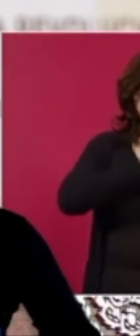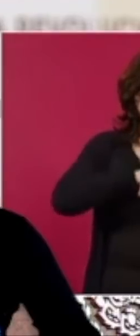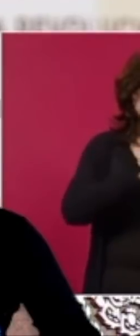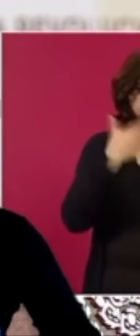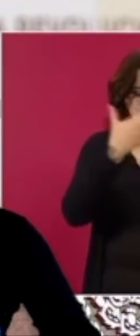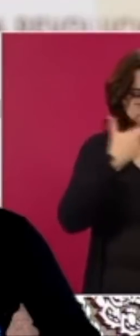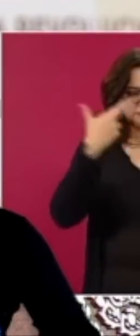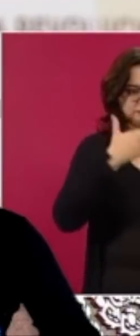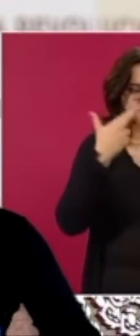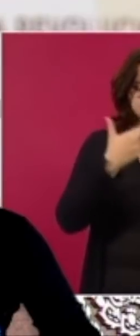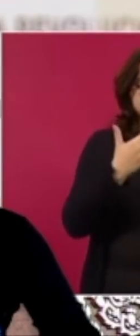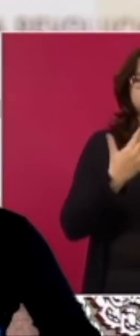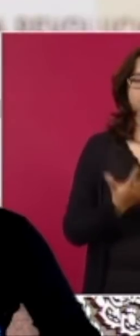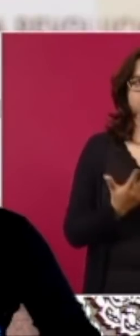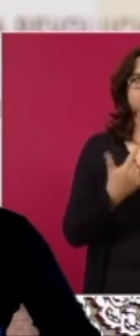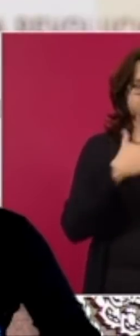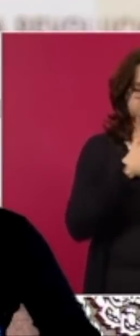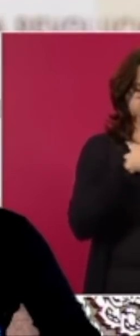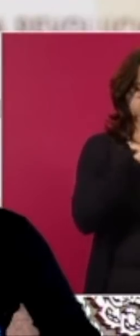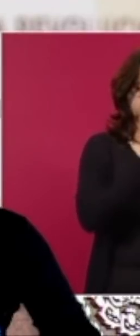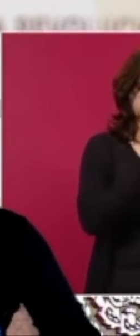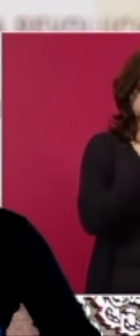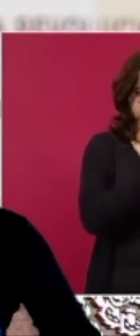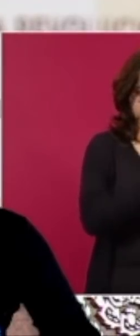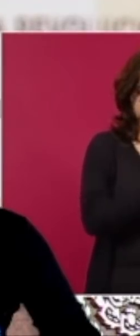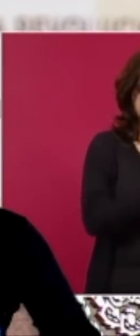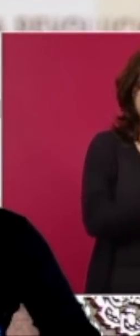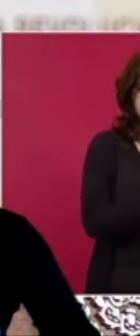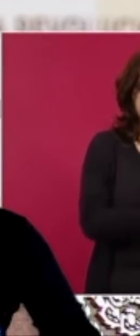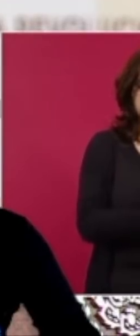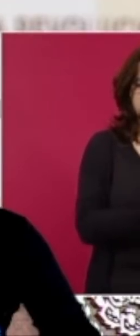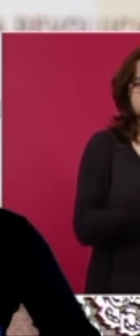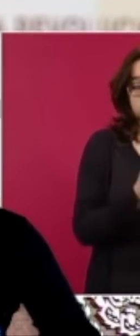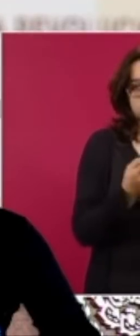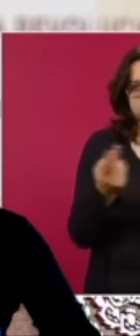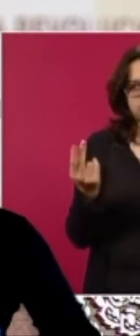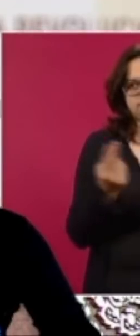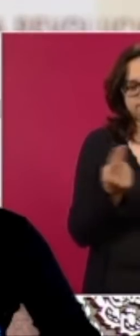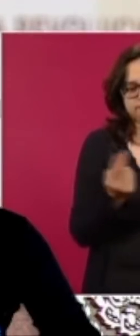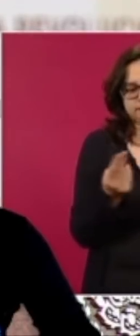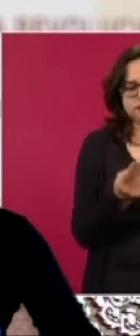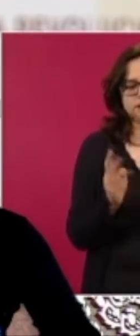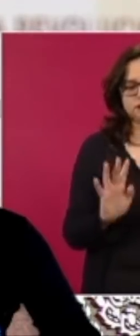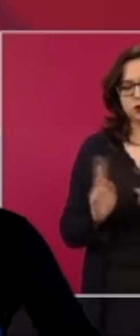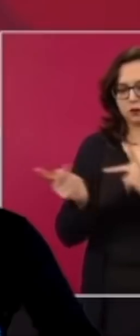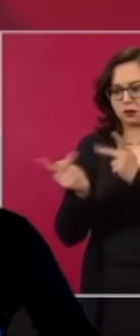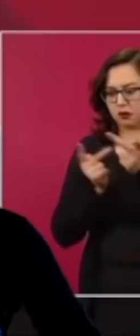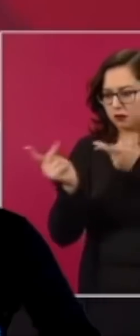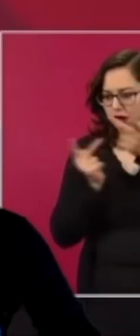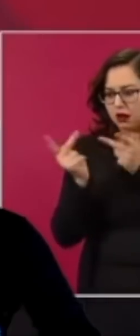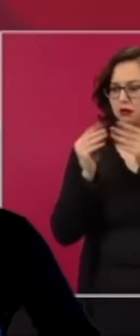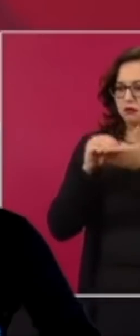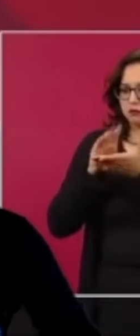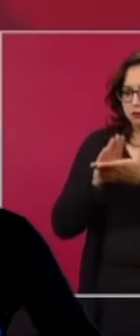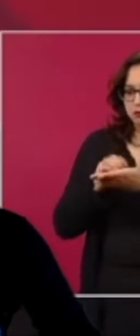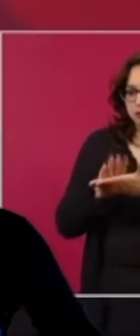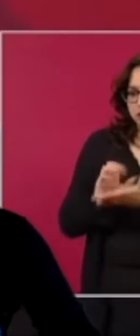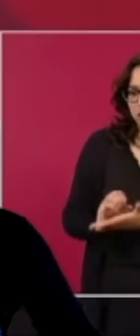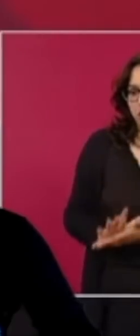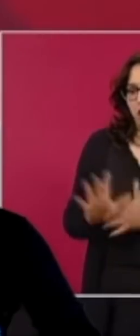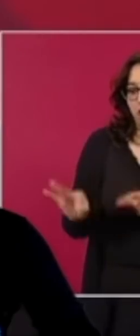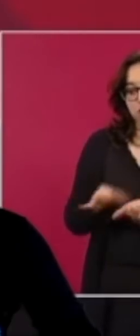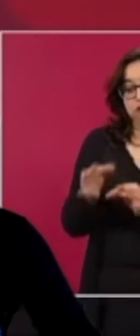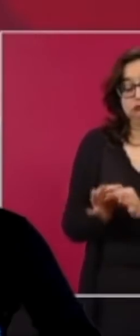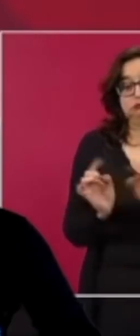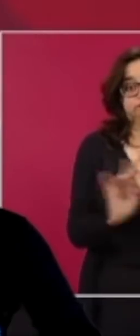tiempo un testamento, y ya siendo presidente